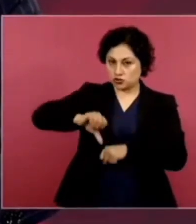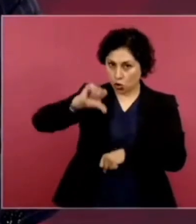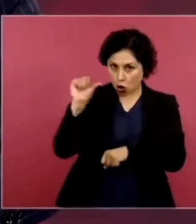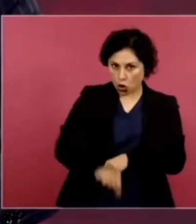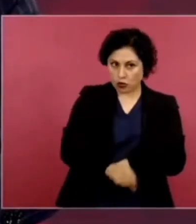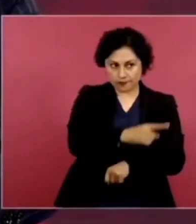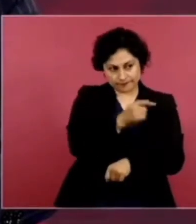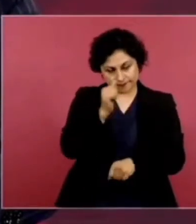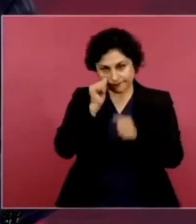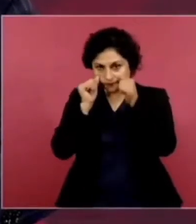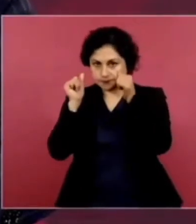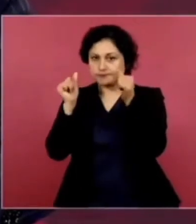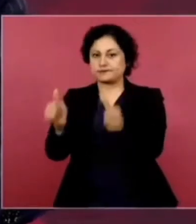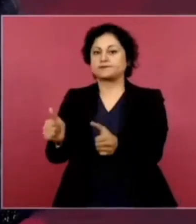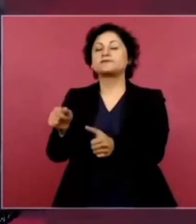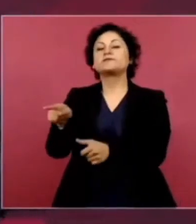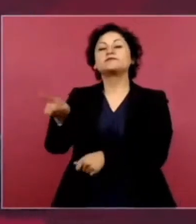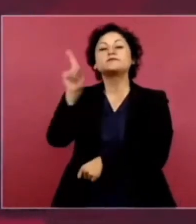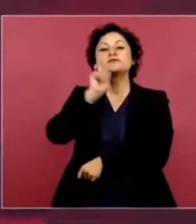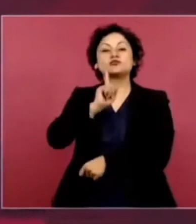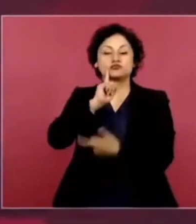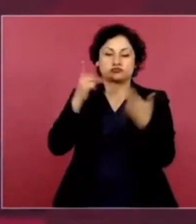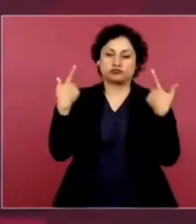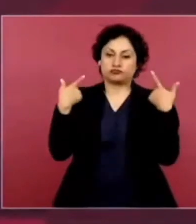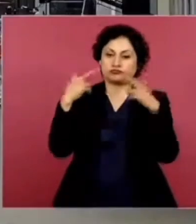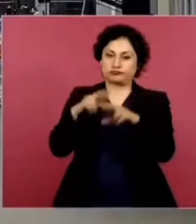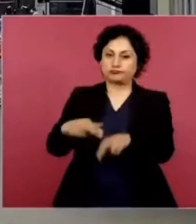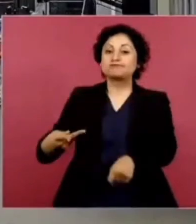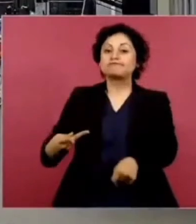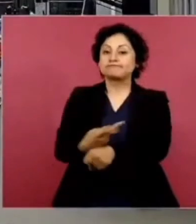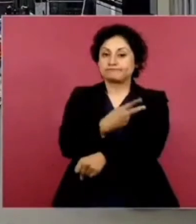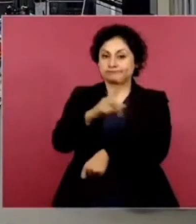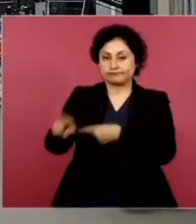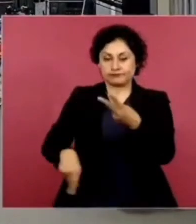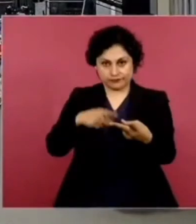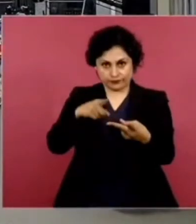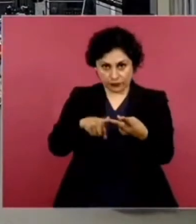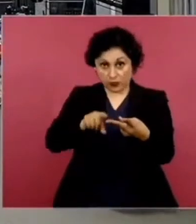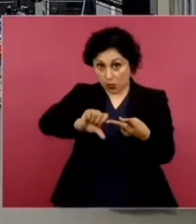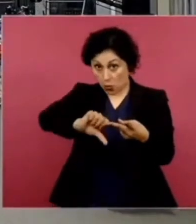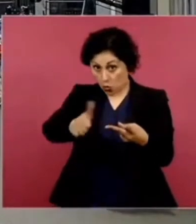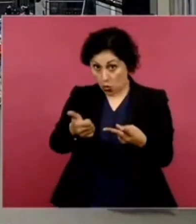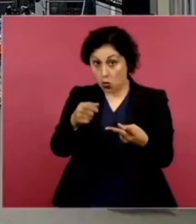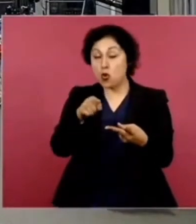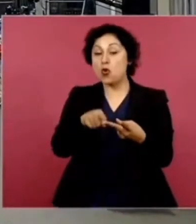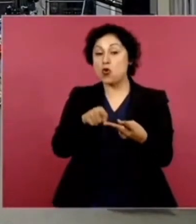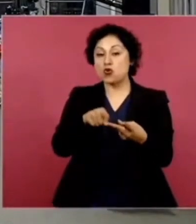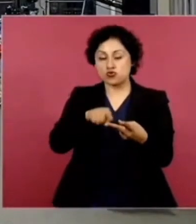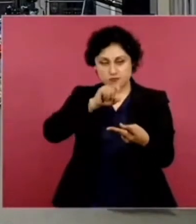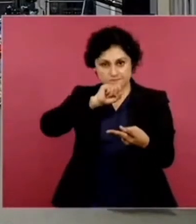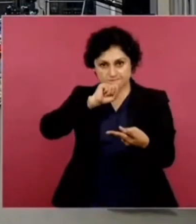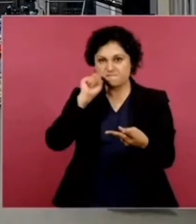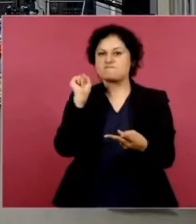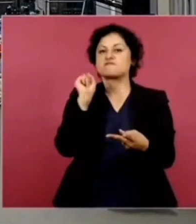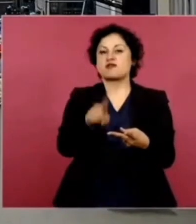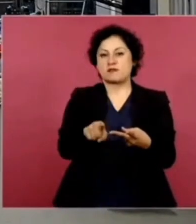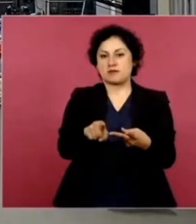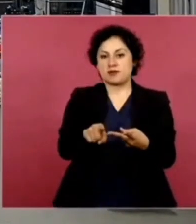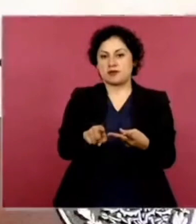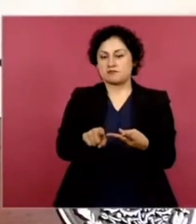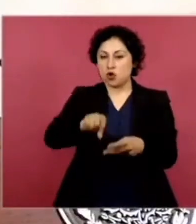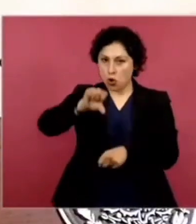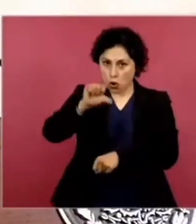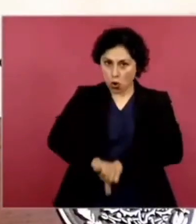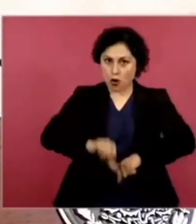maestra y hoy mismo también se ve lo de el